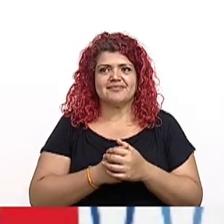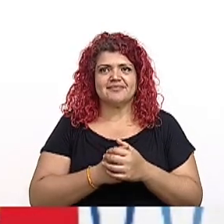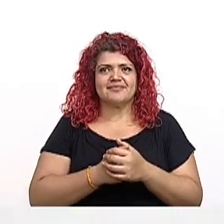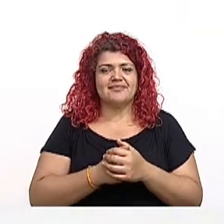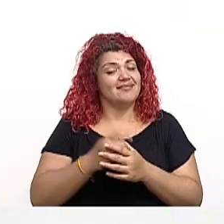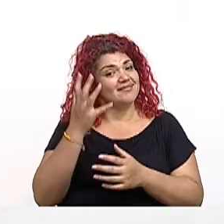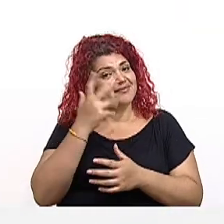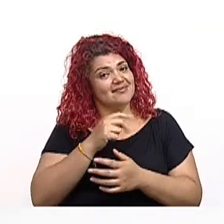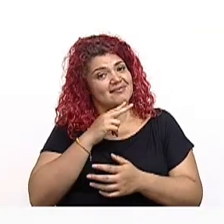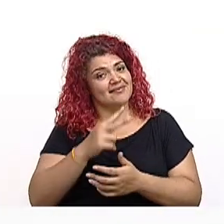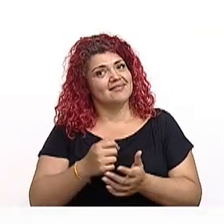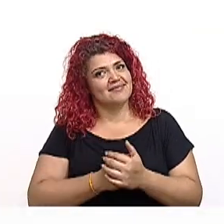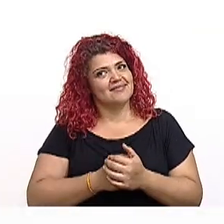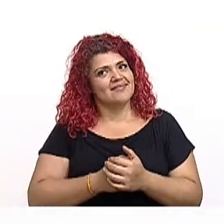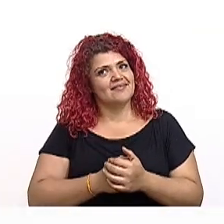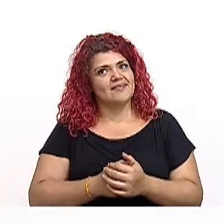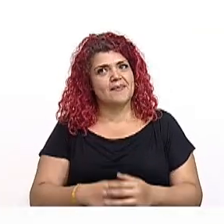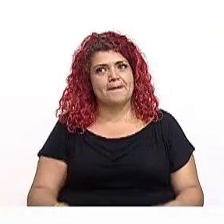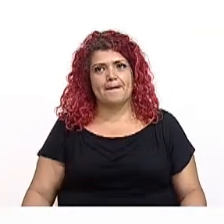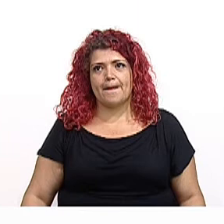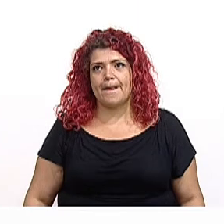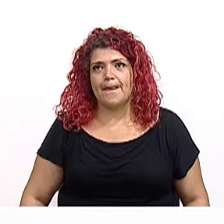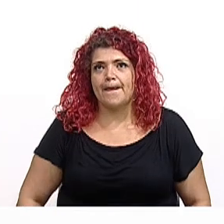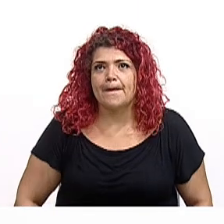Bonito, ¿verdad?